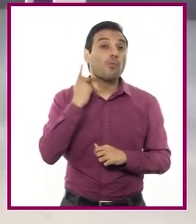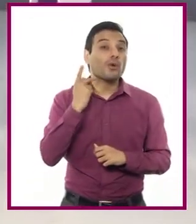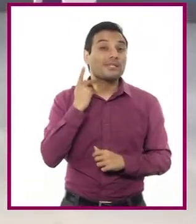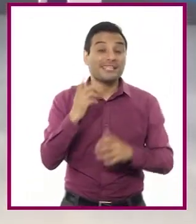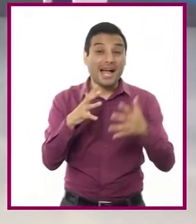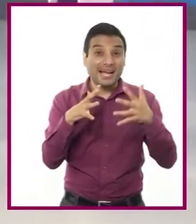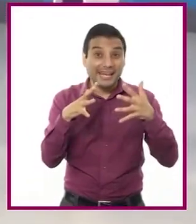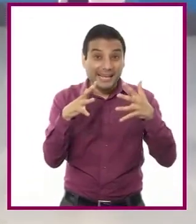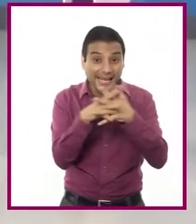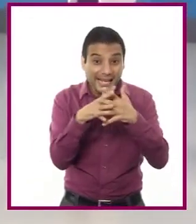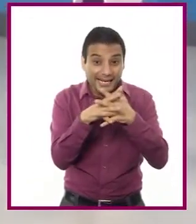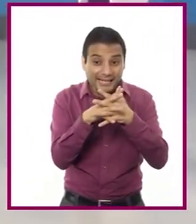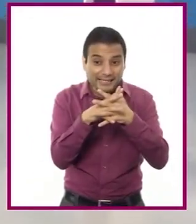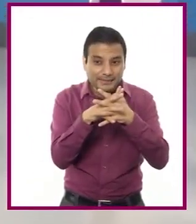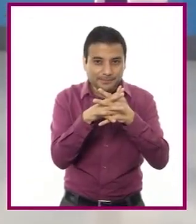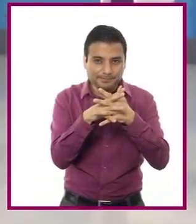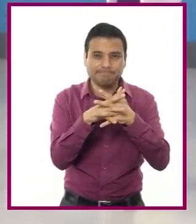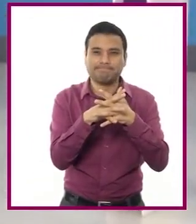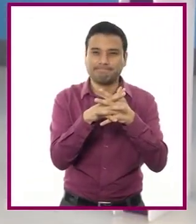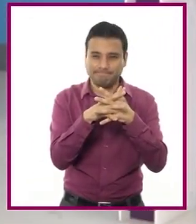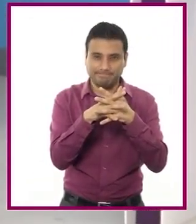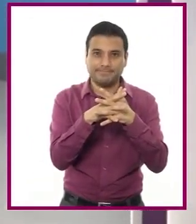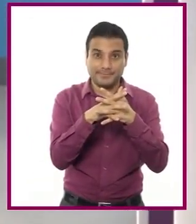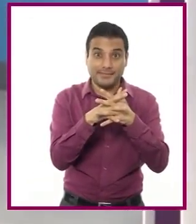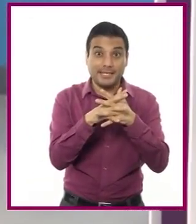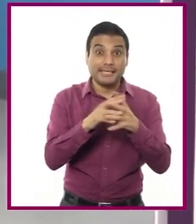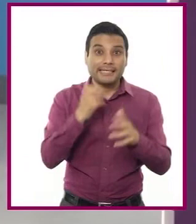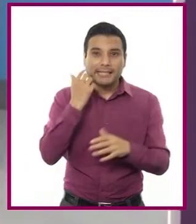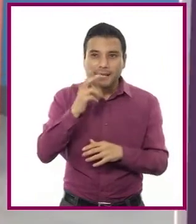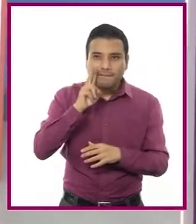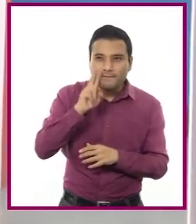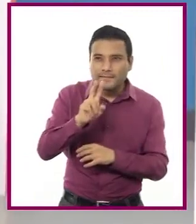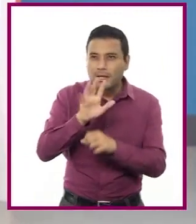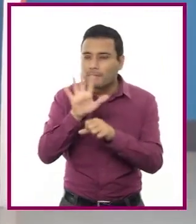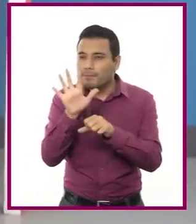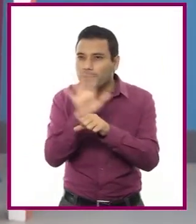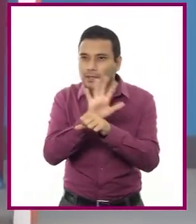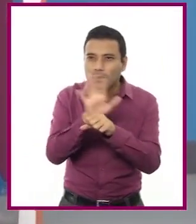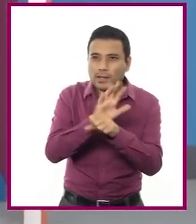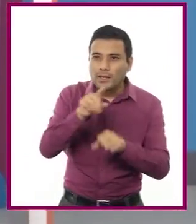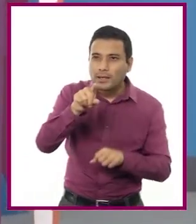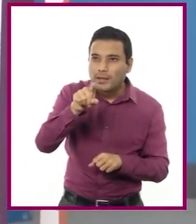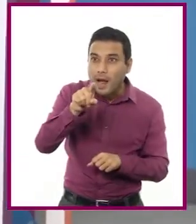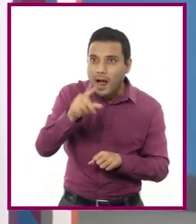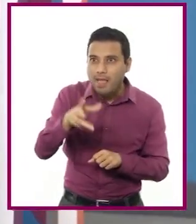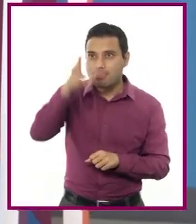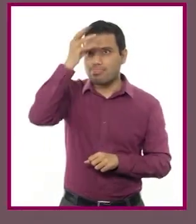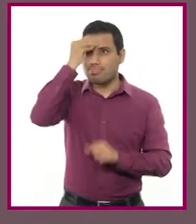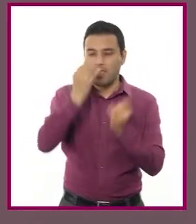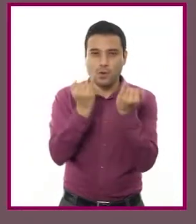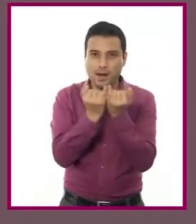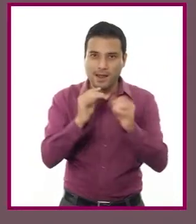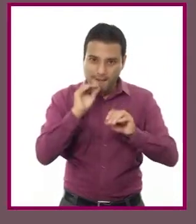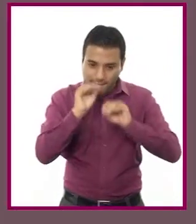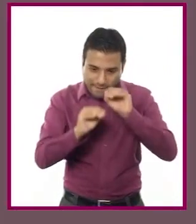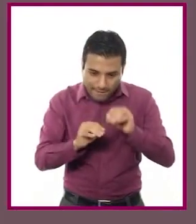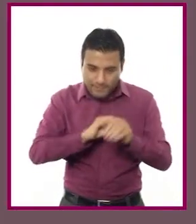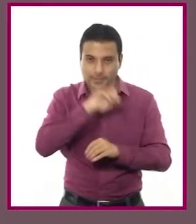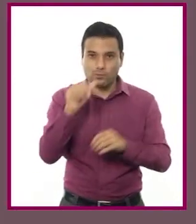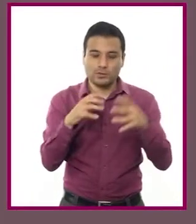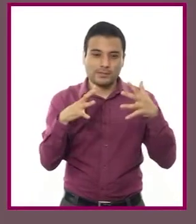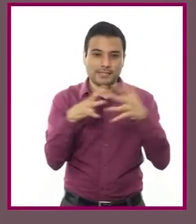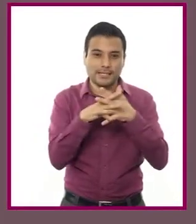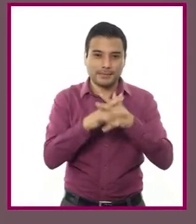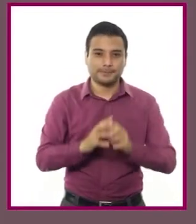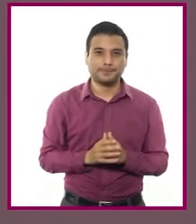buscaba acercarse a lo que la ciencia ficción en la pantalla grande mostraba como una posibilidad. En un primer momento, buena